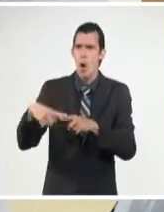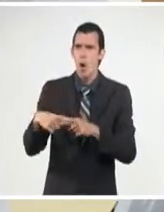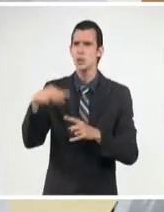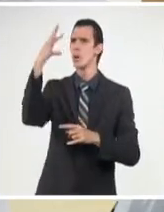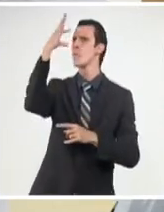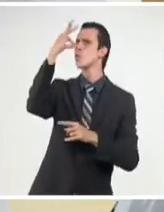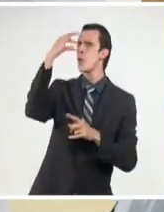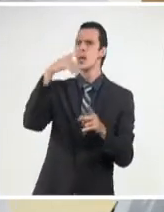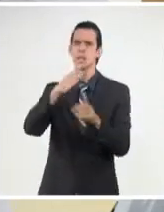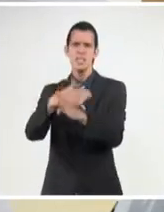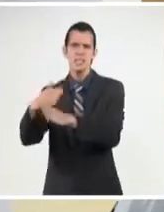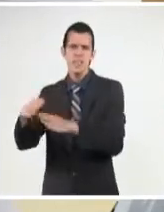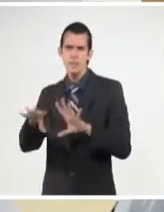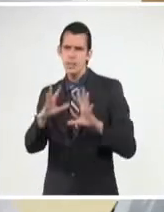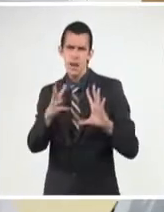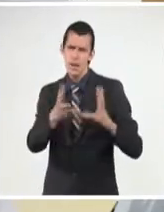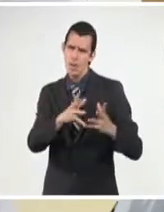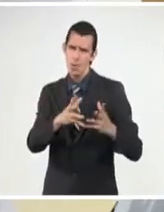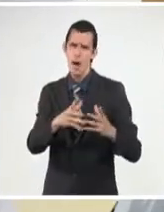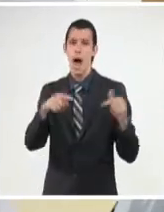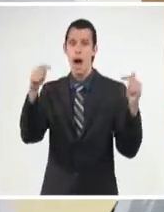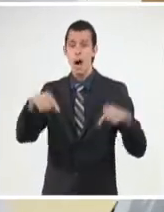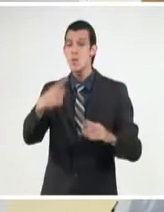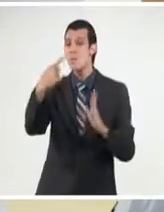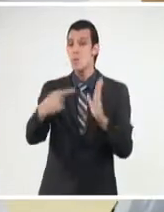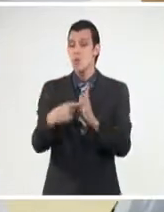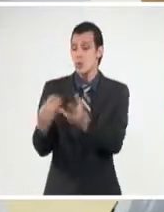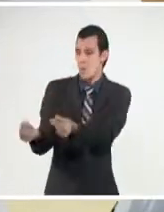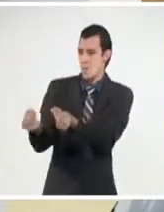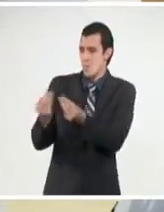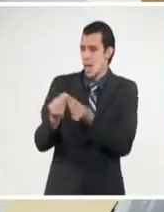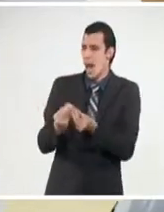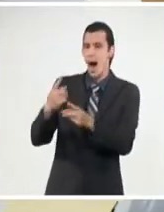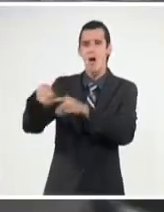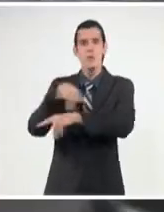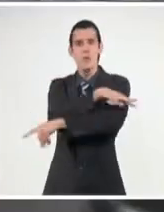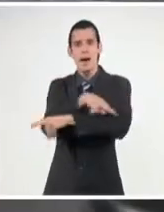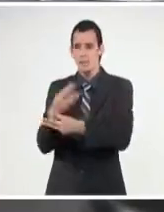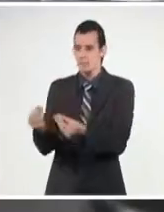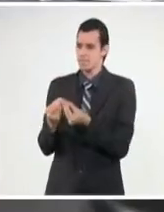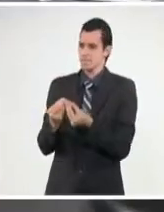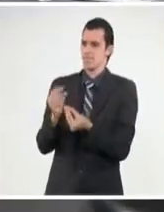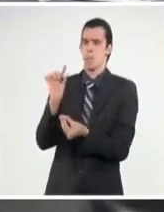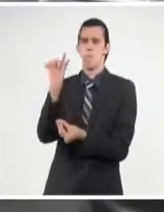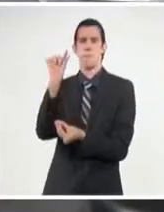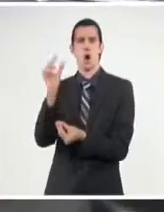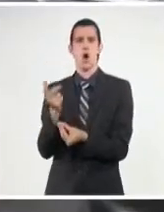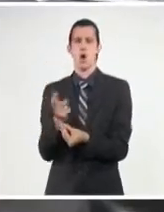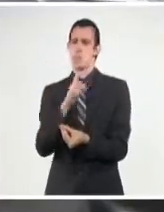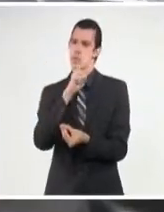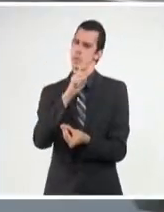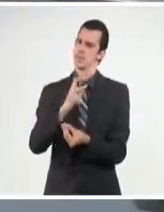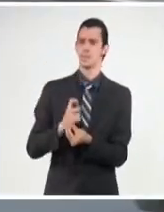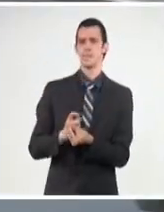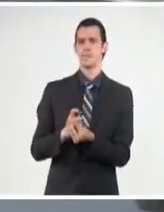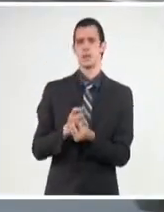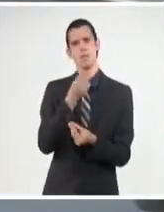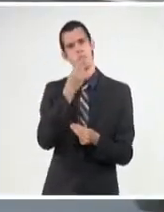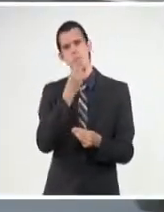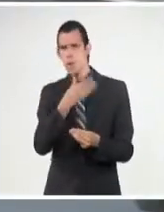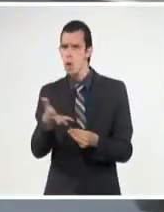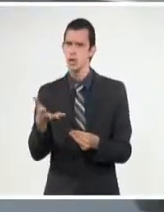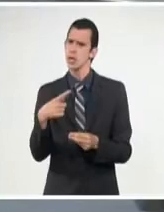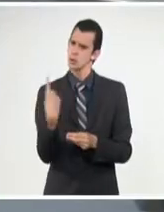primas, hoy al menos estos equipos se mantienen funcionando. La falta de insumos y materias primas es